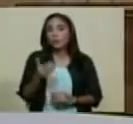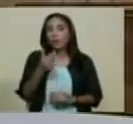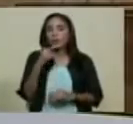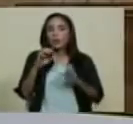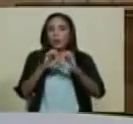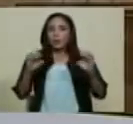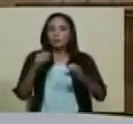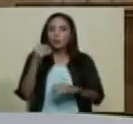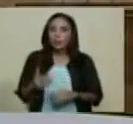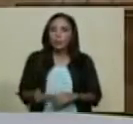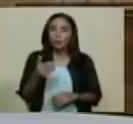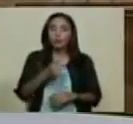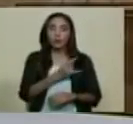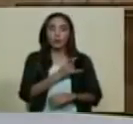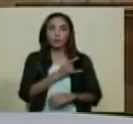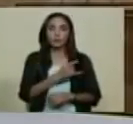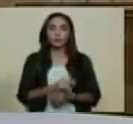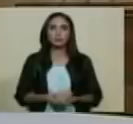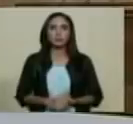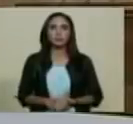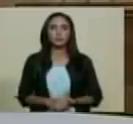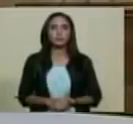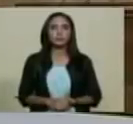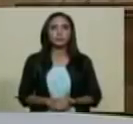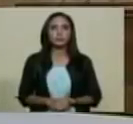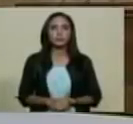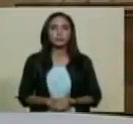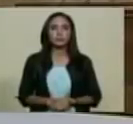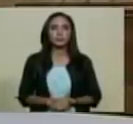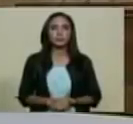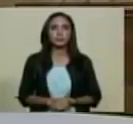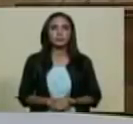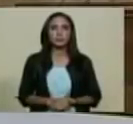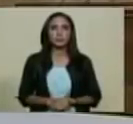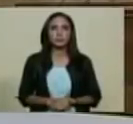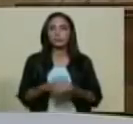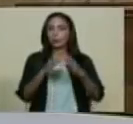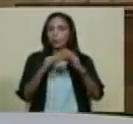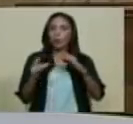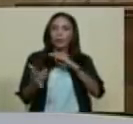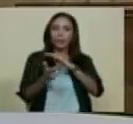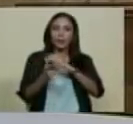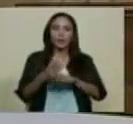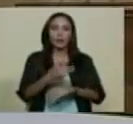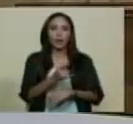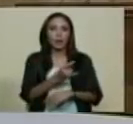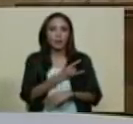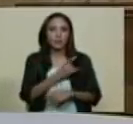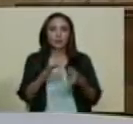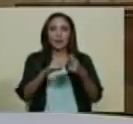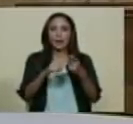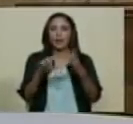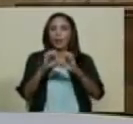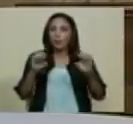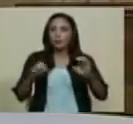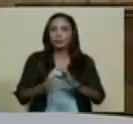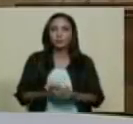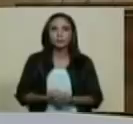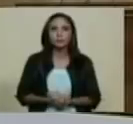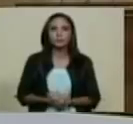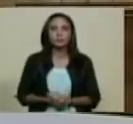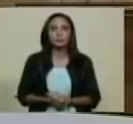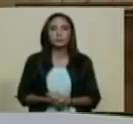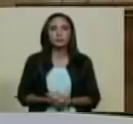y la educación universitaria y la educación técnica tienen un sentido práctico